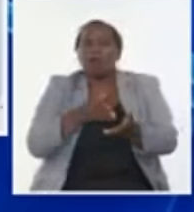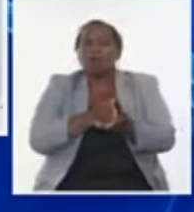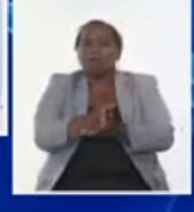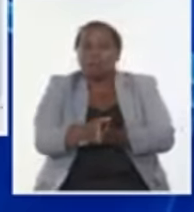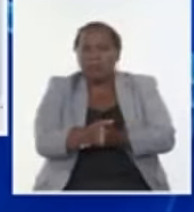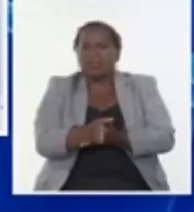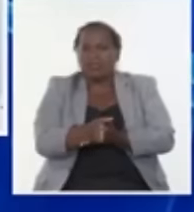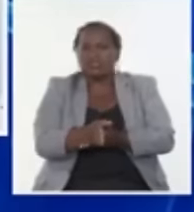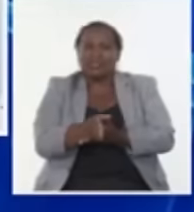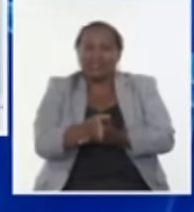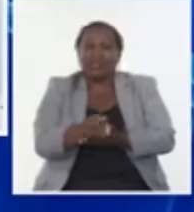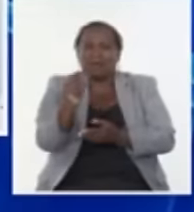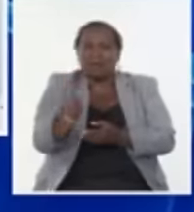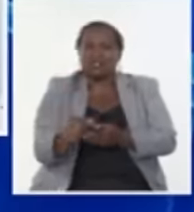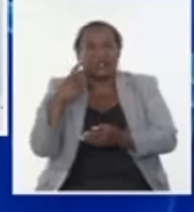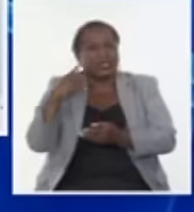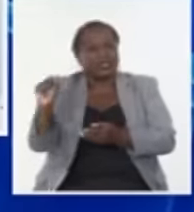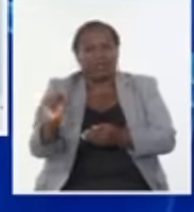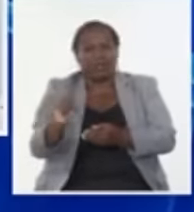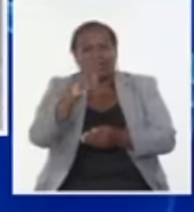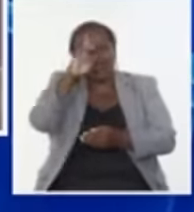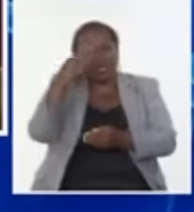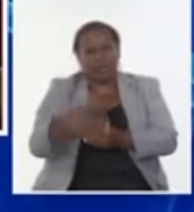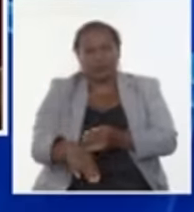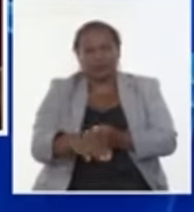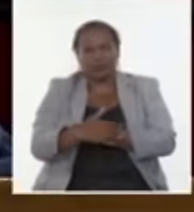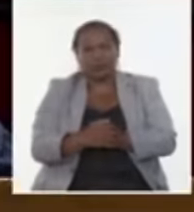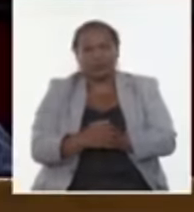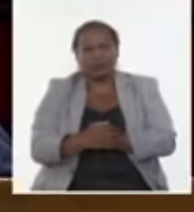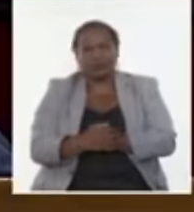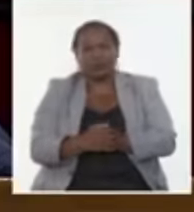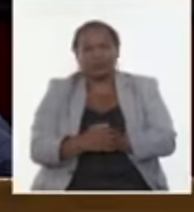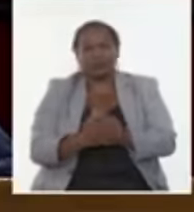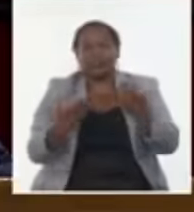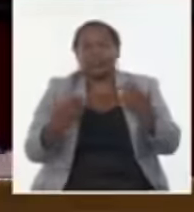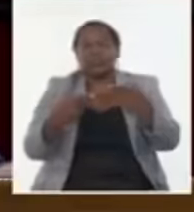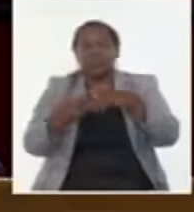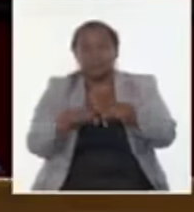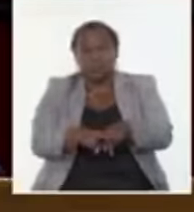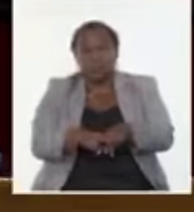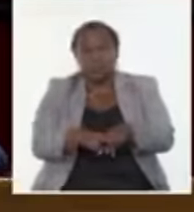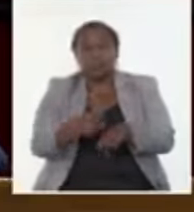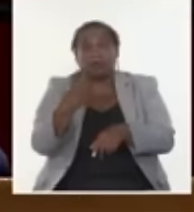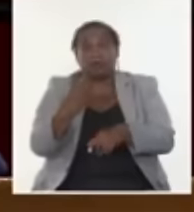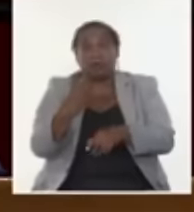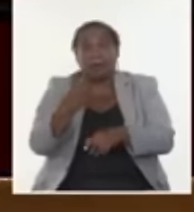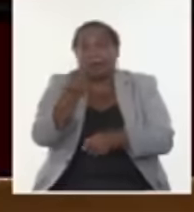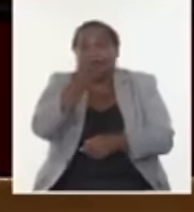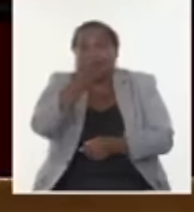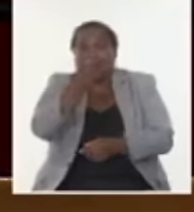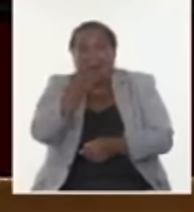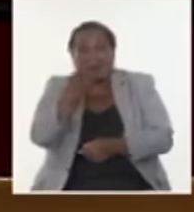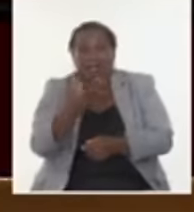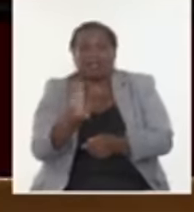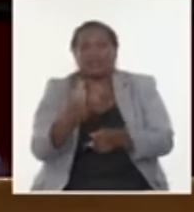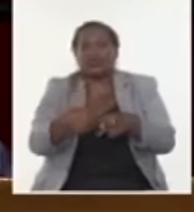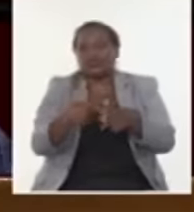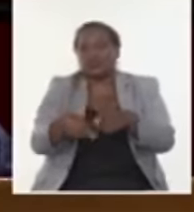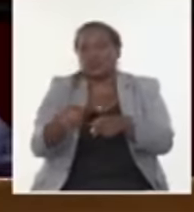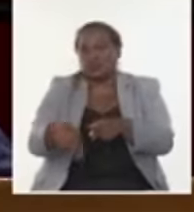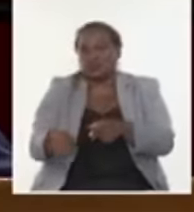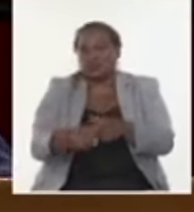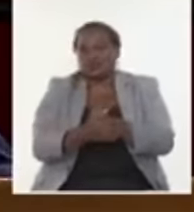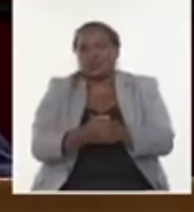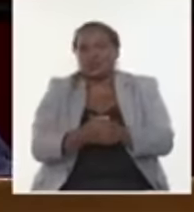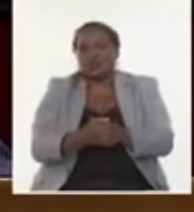el sistema de la salud, lo que unido a la carencia de medicamentos, insumos,